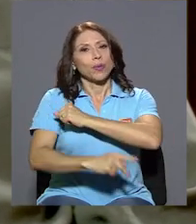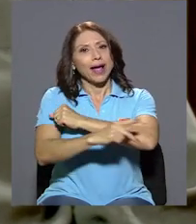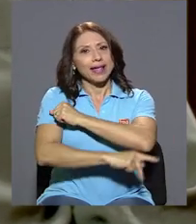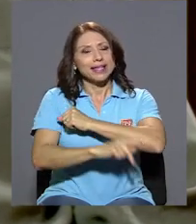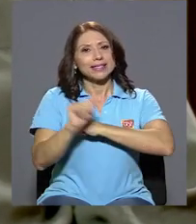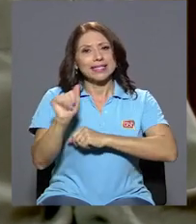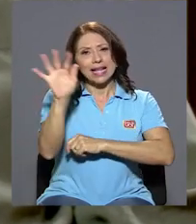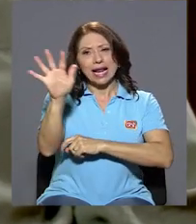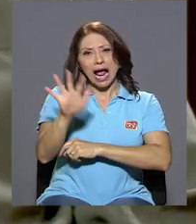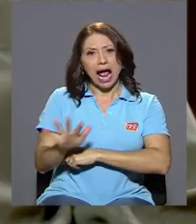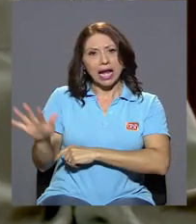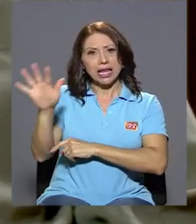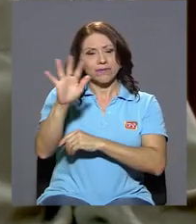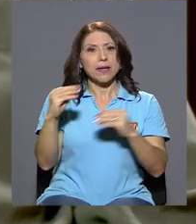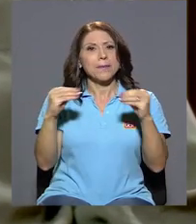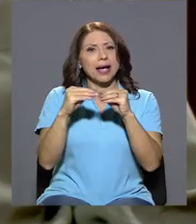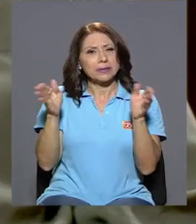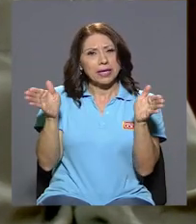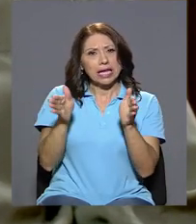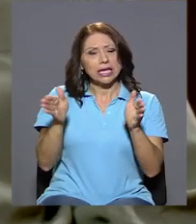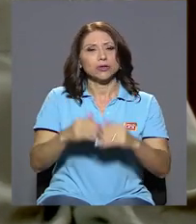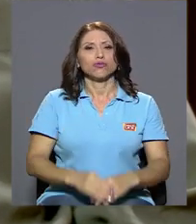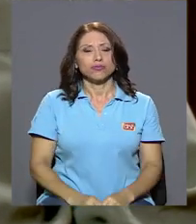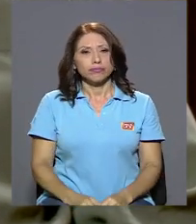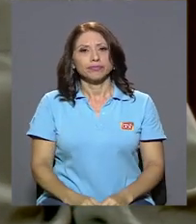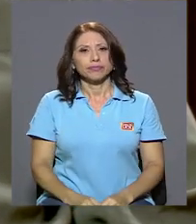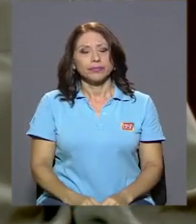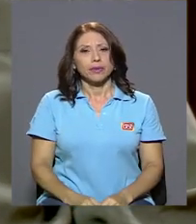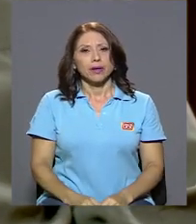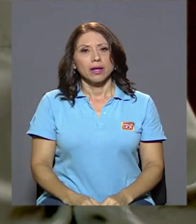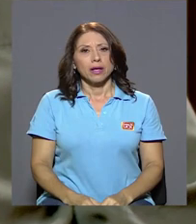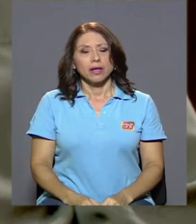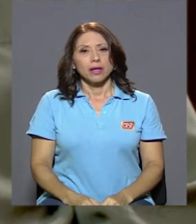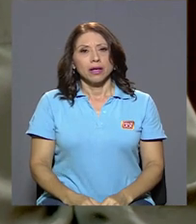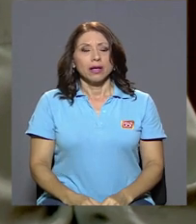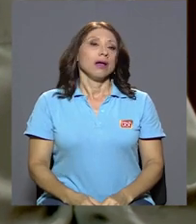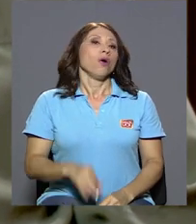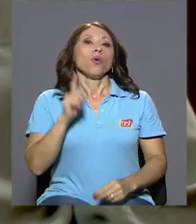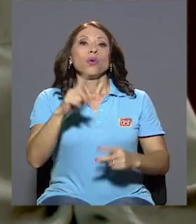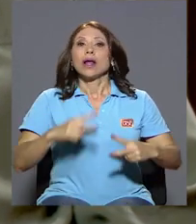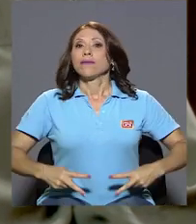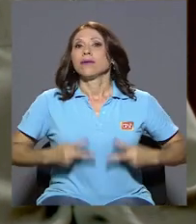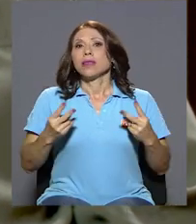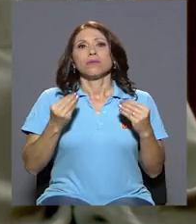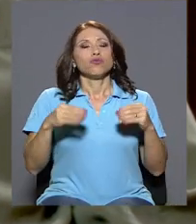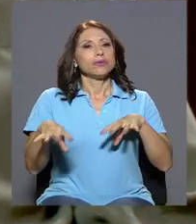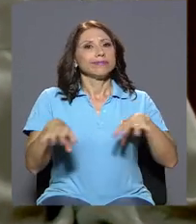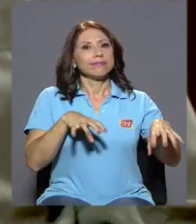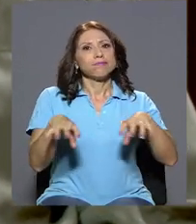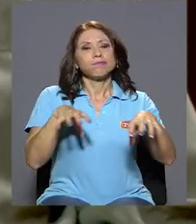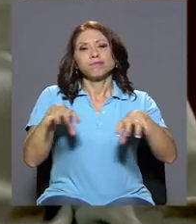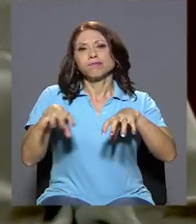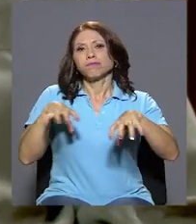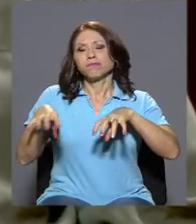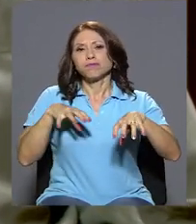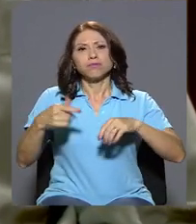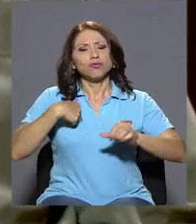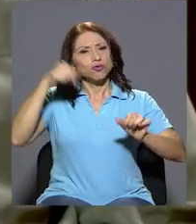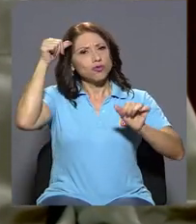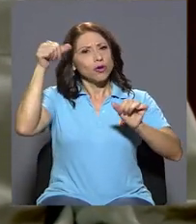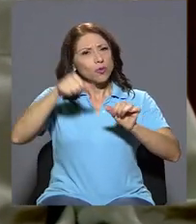y con otros países del caribe más incluso más pequeños una vida muy activa